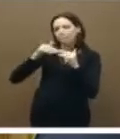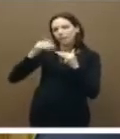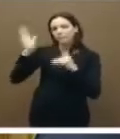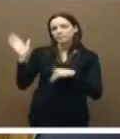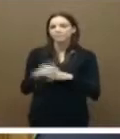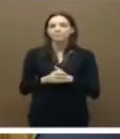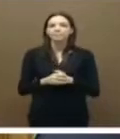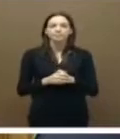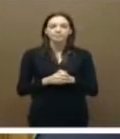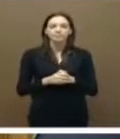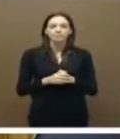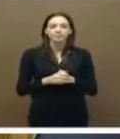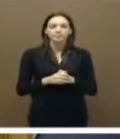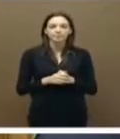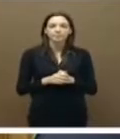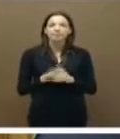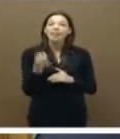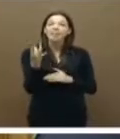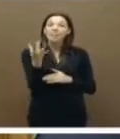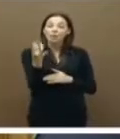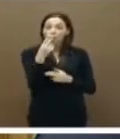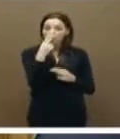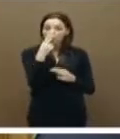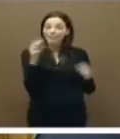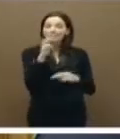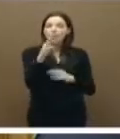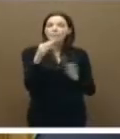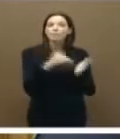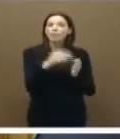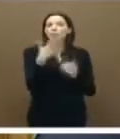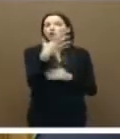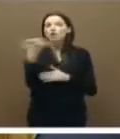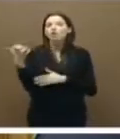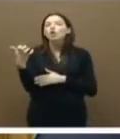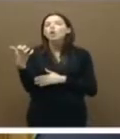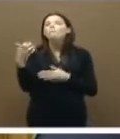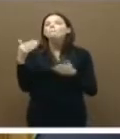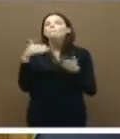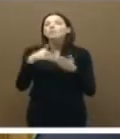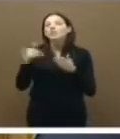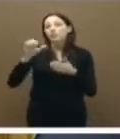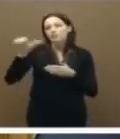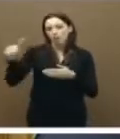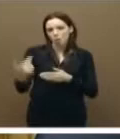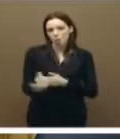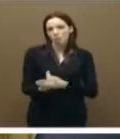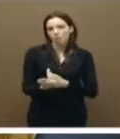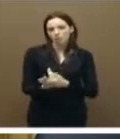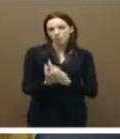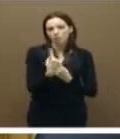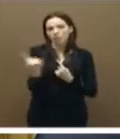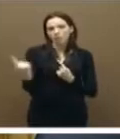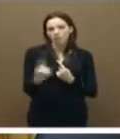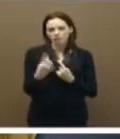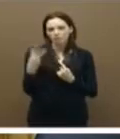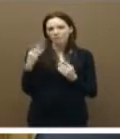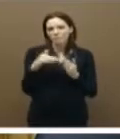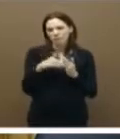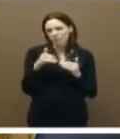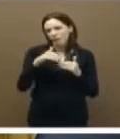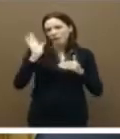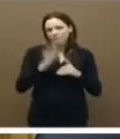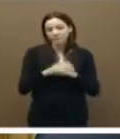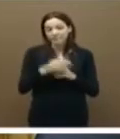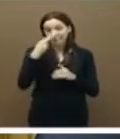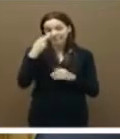Datos. Deuda pública actual, 3.400 millones de euros, 3.090 euros por cada extremeño. Intereses que